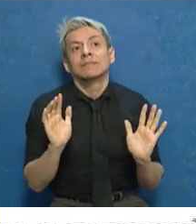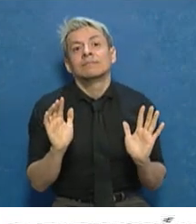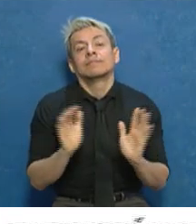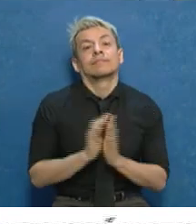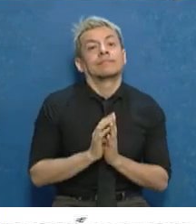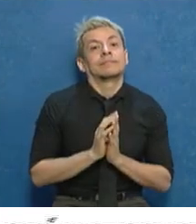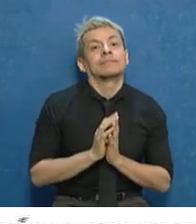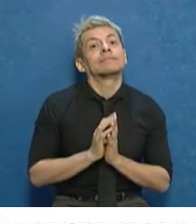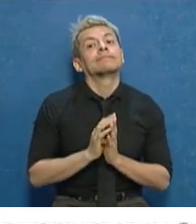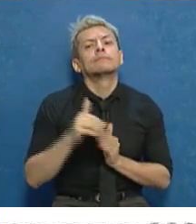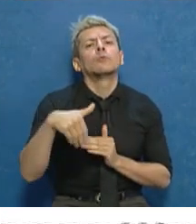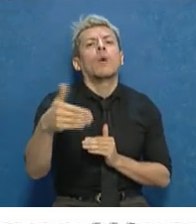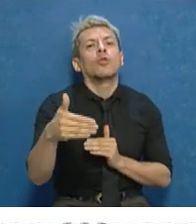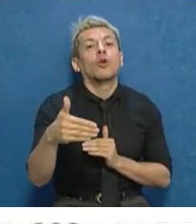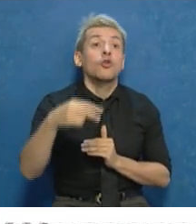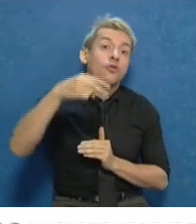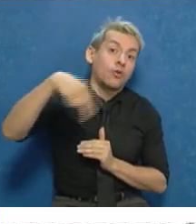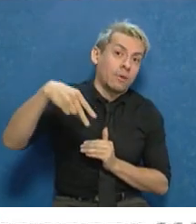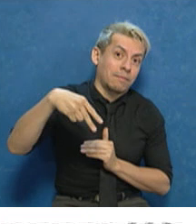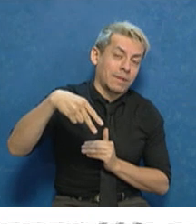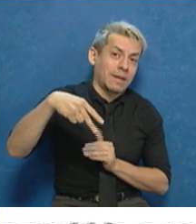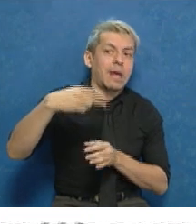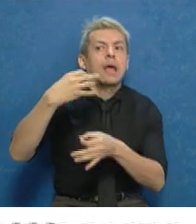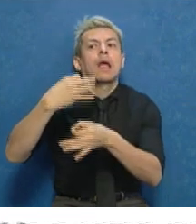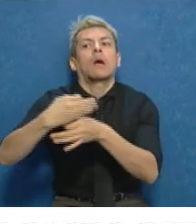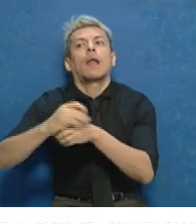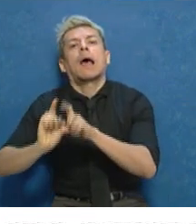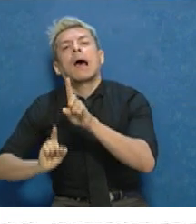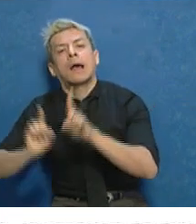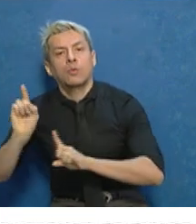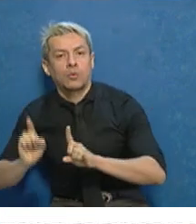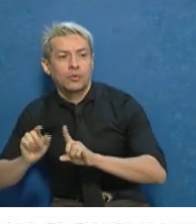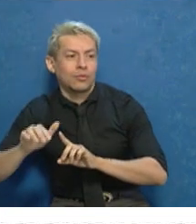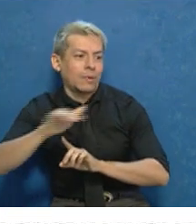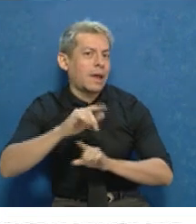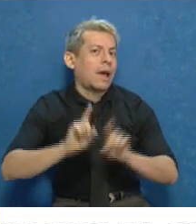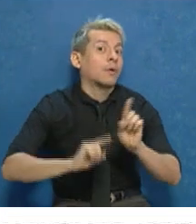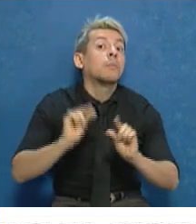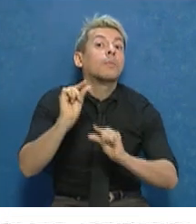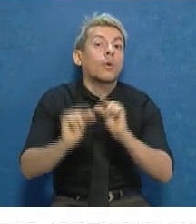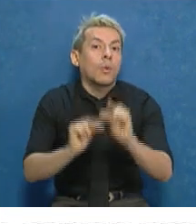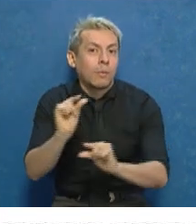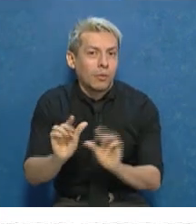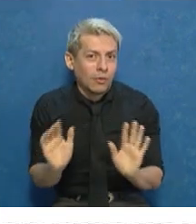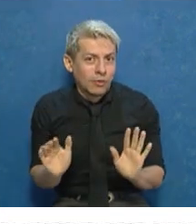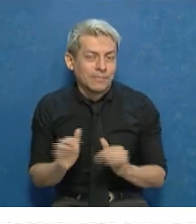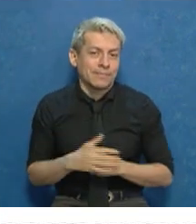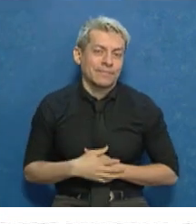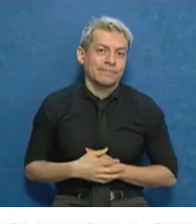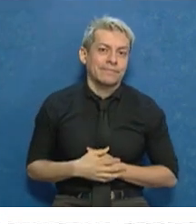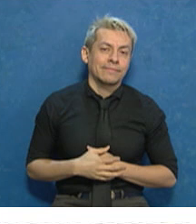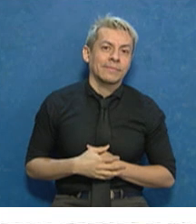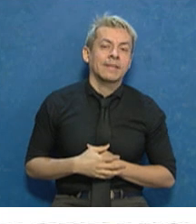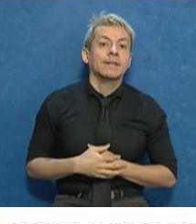potencial, en el mes de noviembre y en algunas escuelas, en algunas zonas y obviamente de modo escalonado, haciendo principal